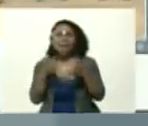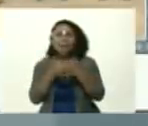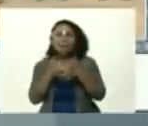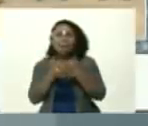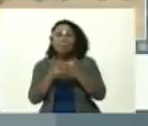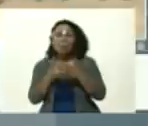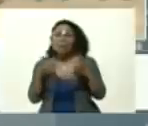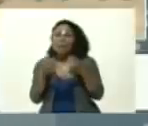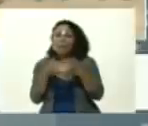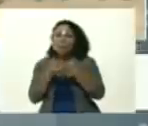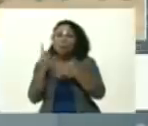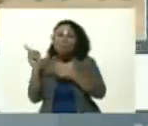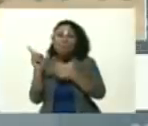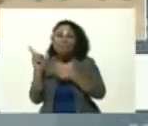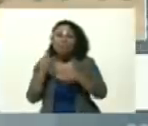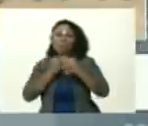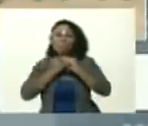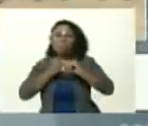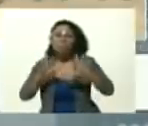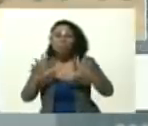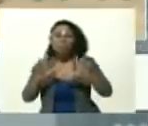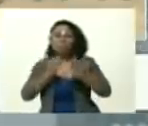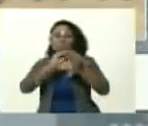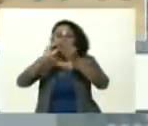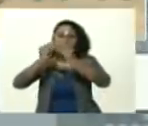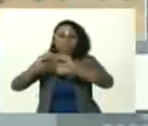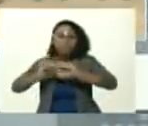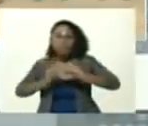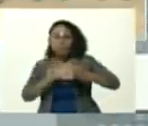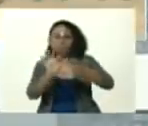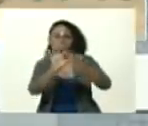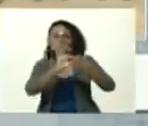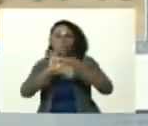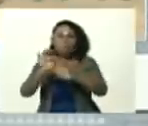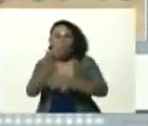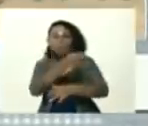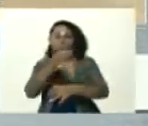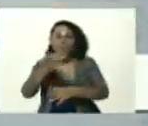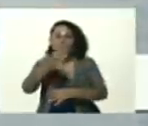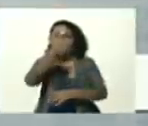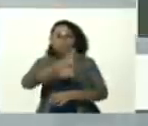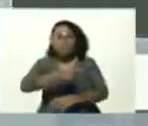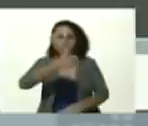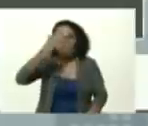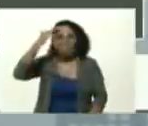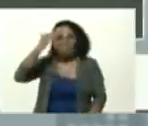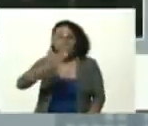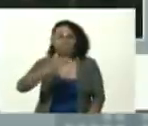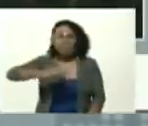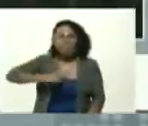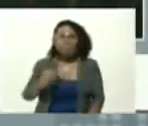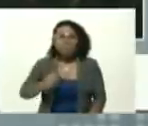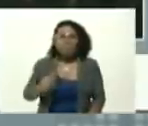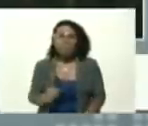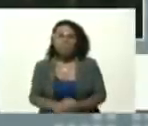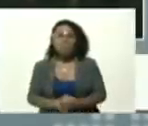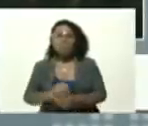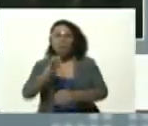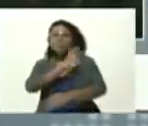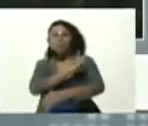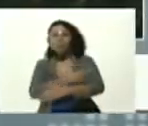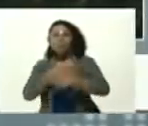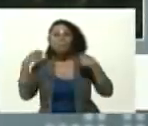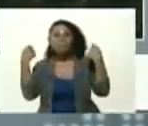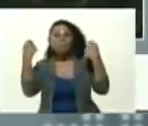un equipo multifactorial de unión perfecta, cívico, militar, policial. El poder